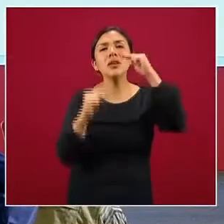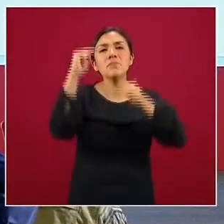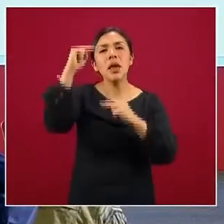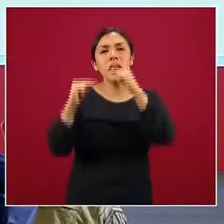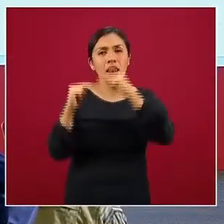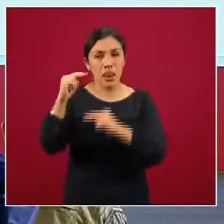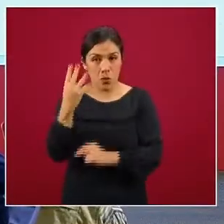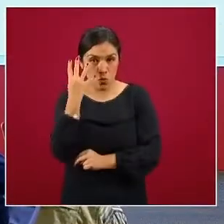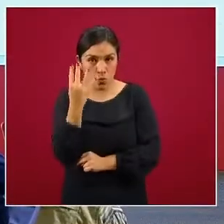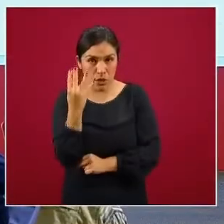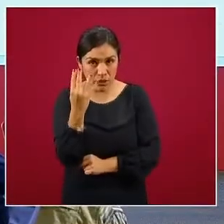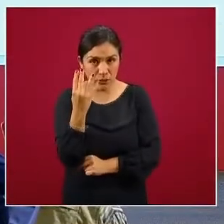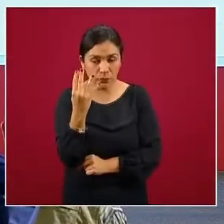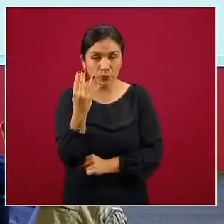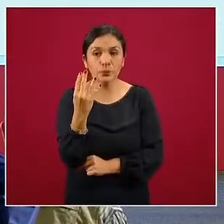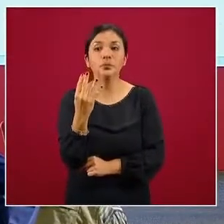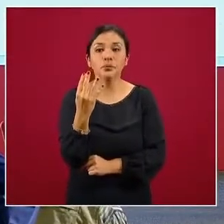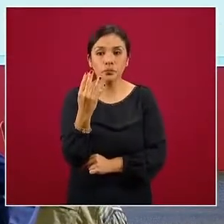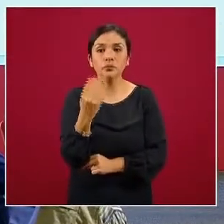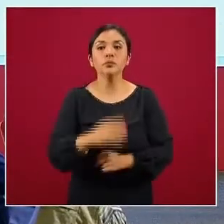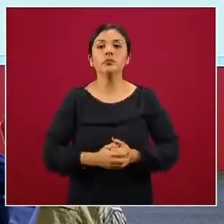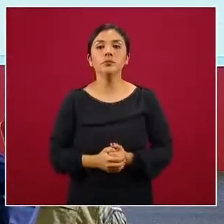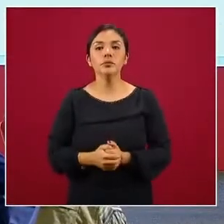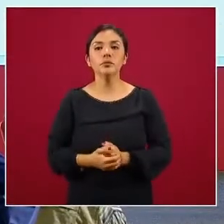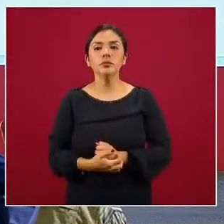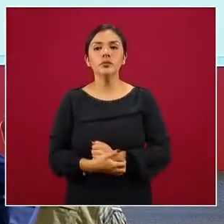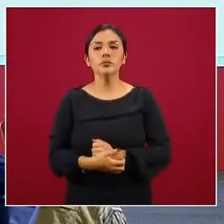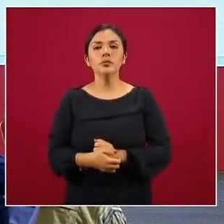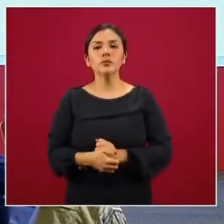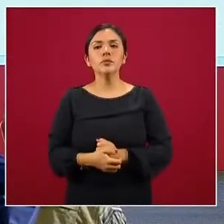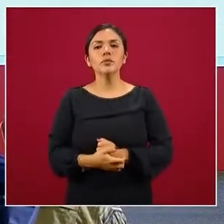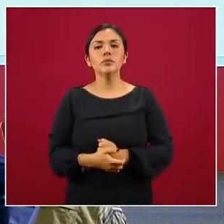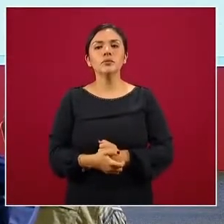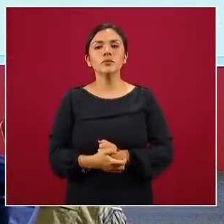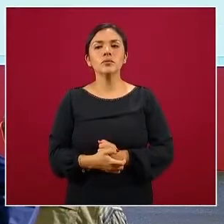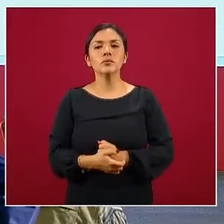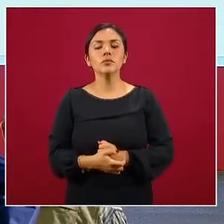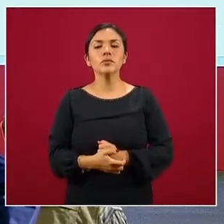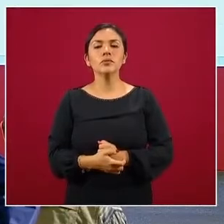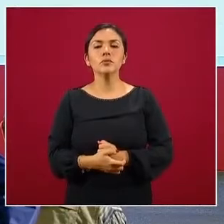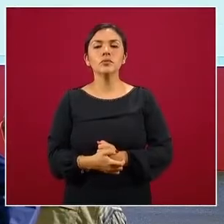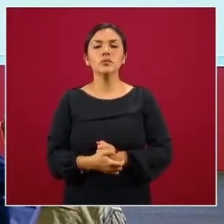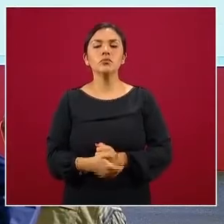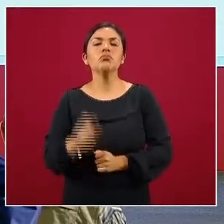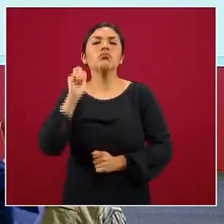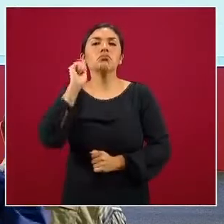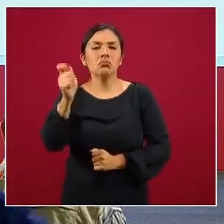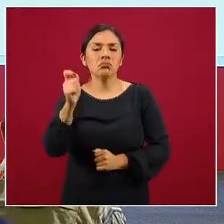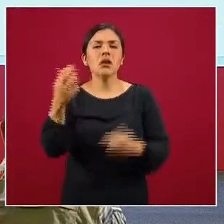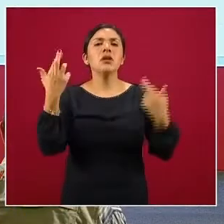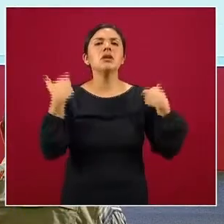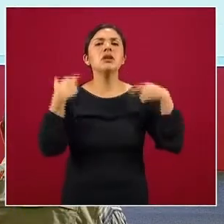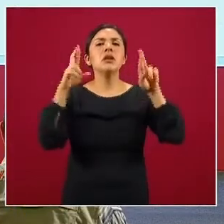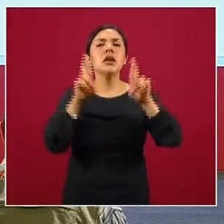niveles. Es una animación, sígala la animación, de 4 niveles que fueron representando dónde estaba la